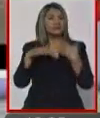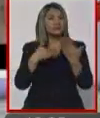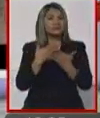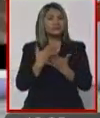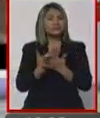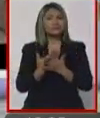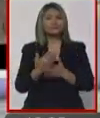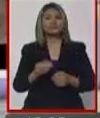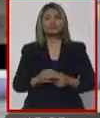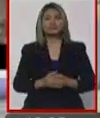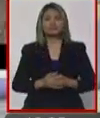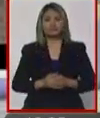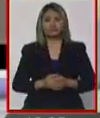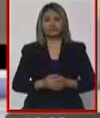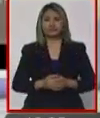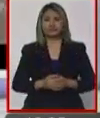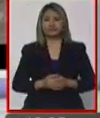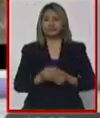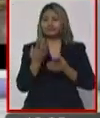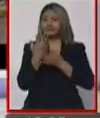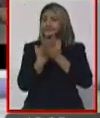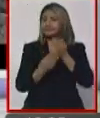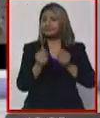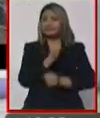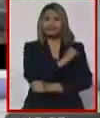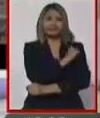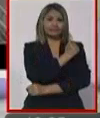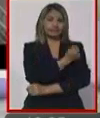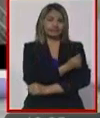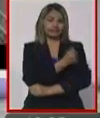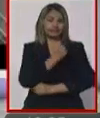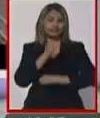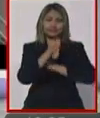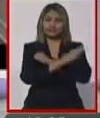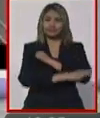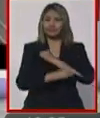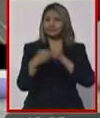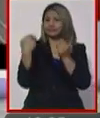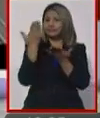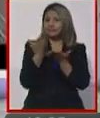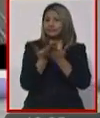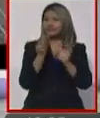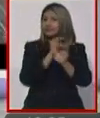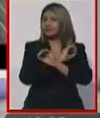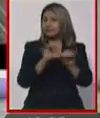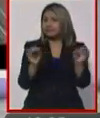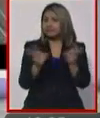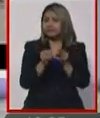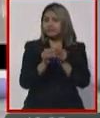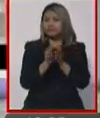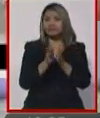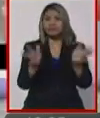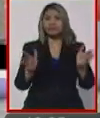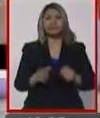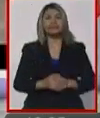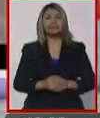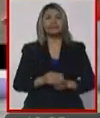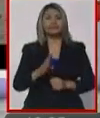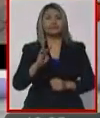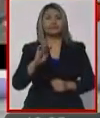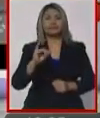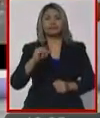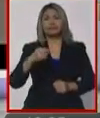atentos a la ausencia de las autoridades nacionales que no han estado en ninguno de los espacios públicos, ni en la